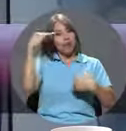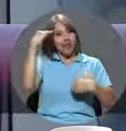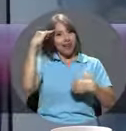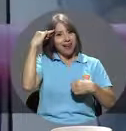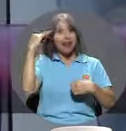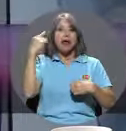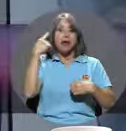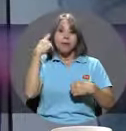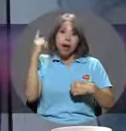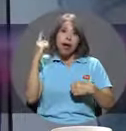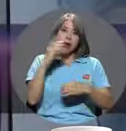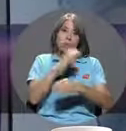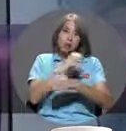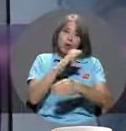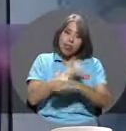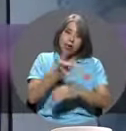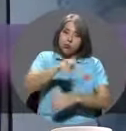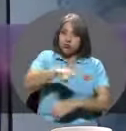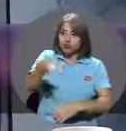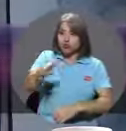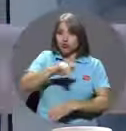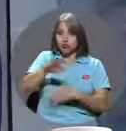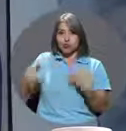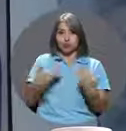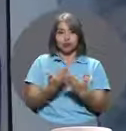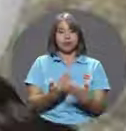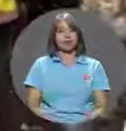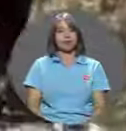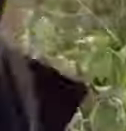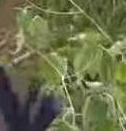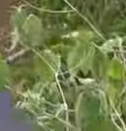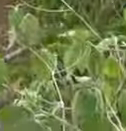aporte en esta lucha, pues, por cuidarnos unos de otros.